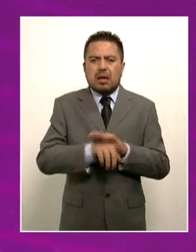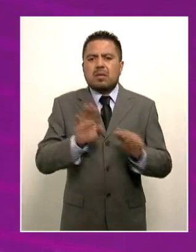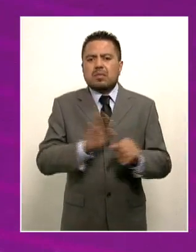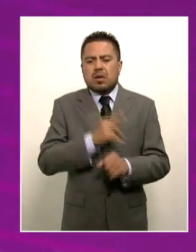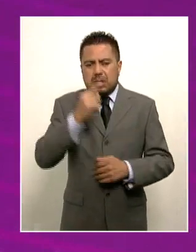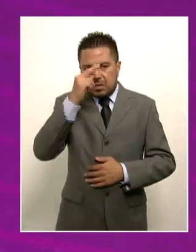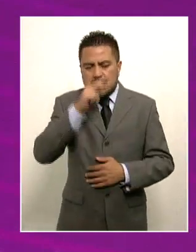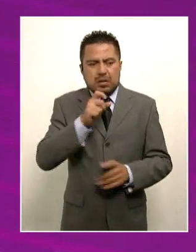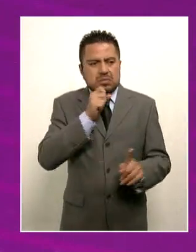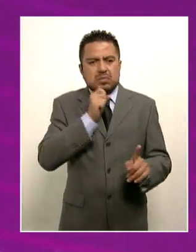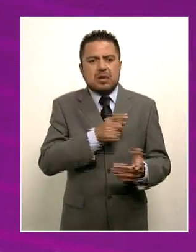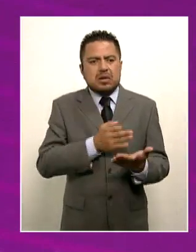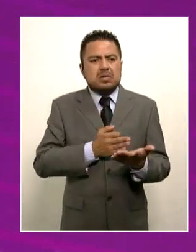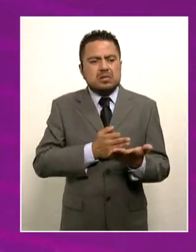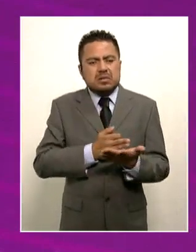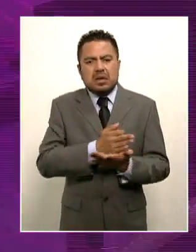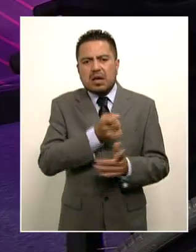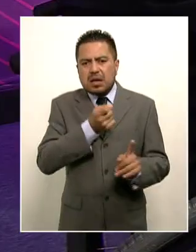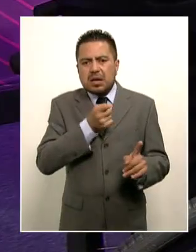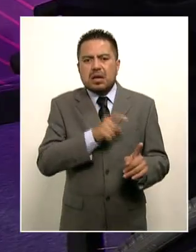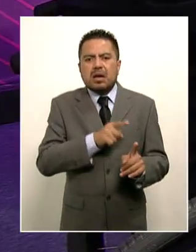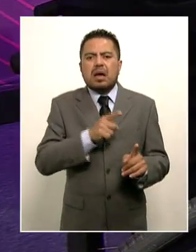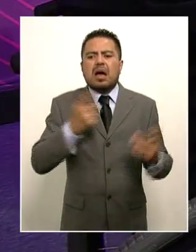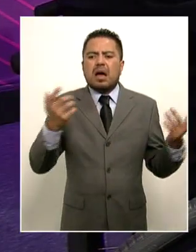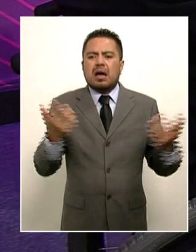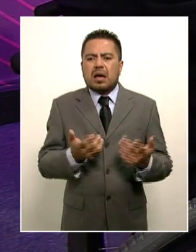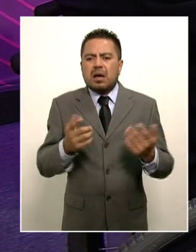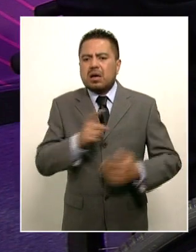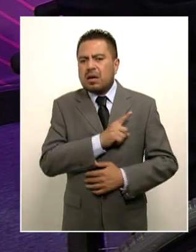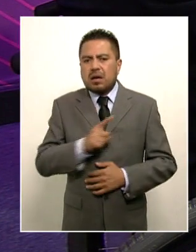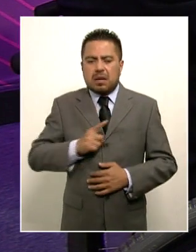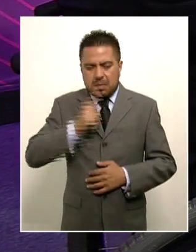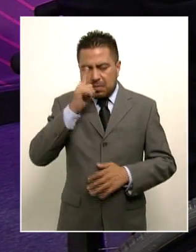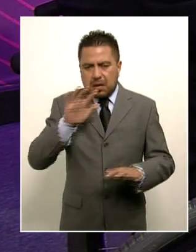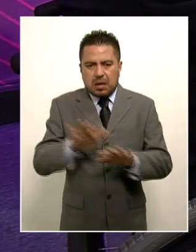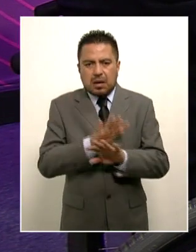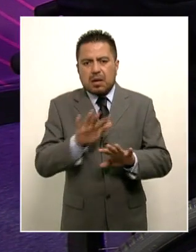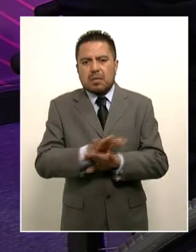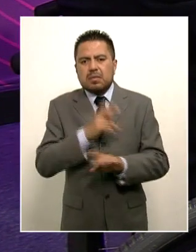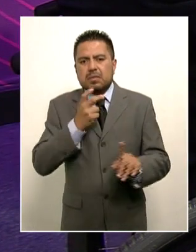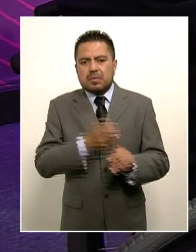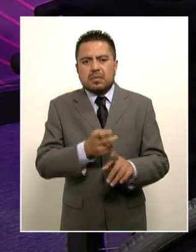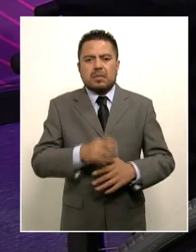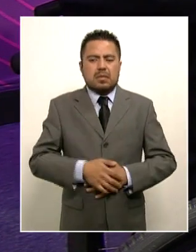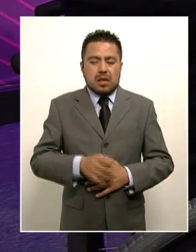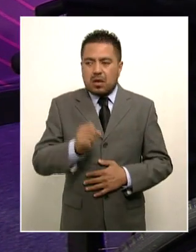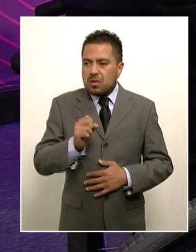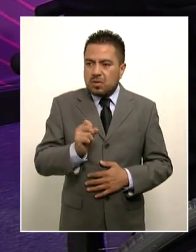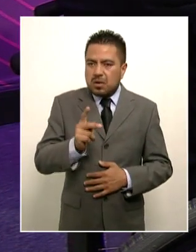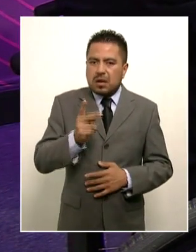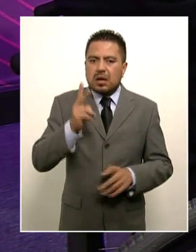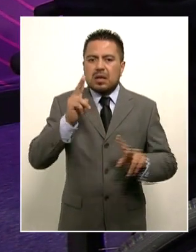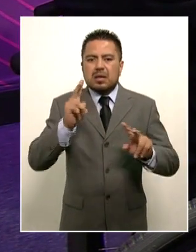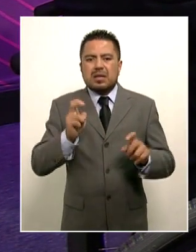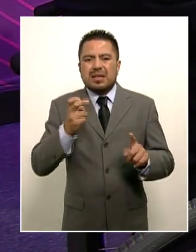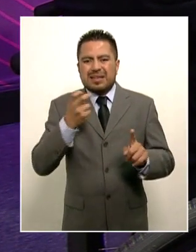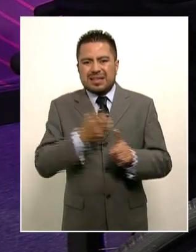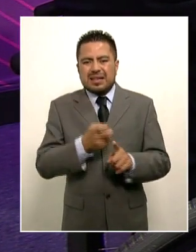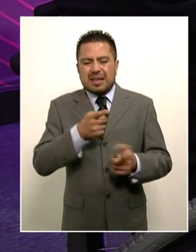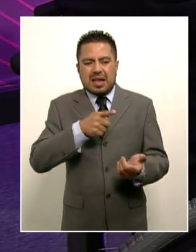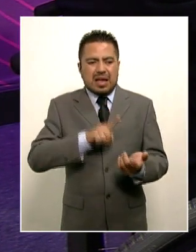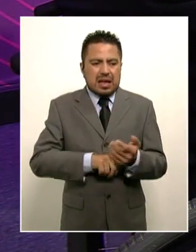México sigue en la interdicción? ¿Y qué habría que hacer para cambiar eso? Ok. Bueno, este tema de qué